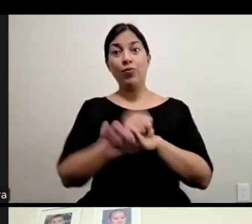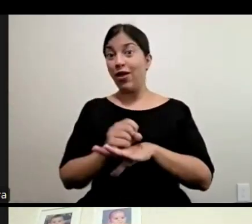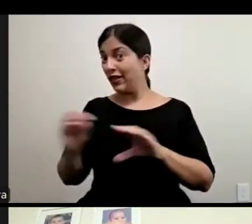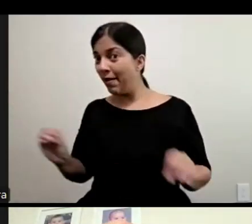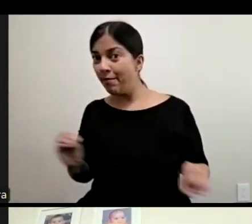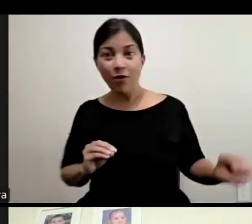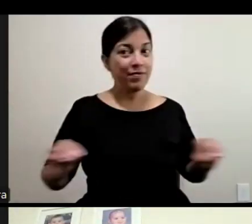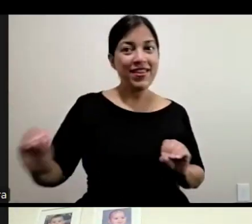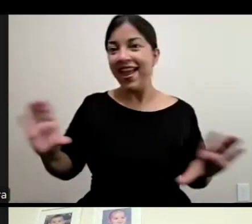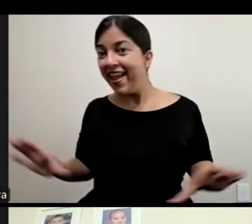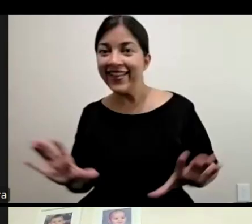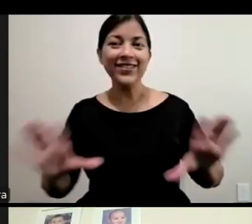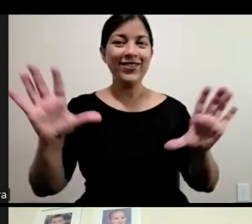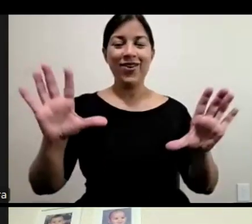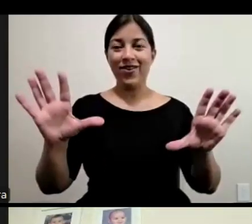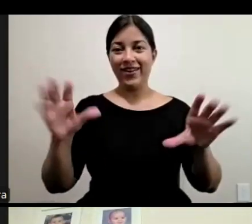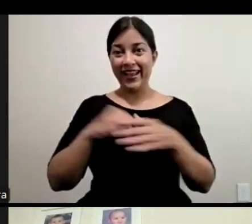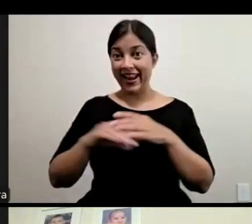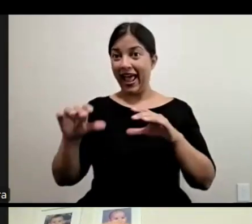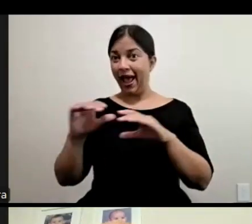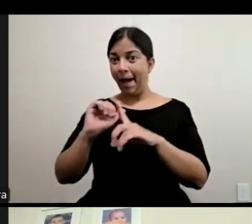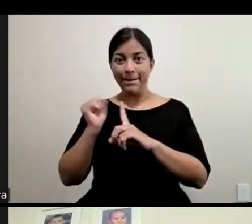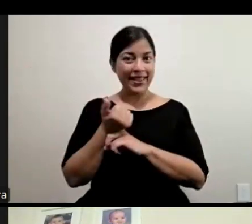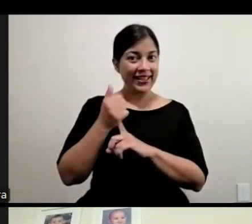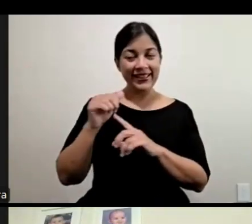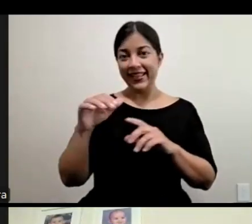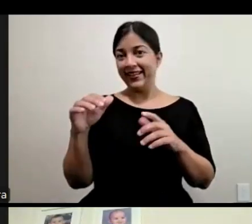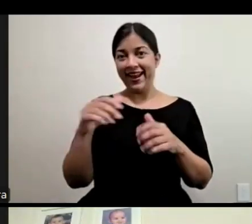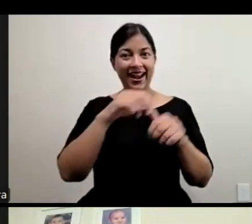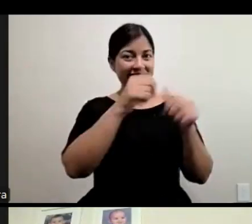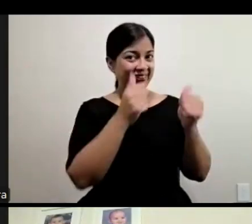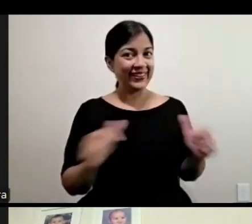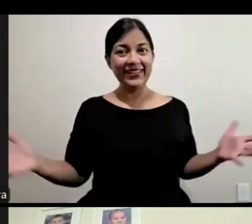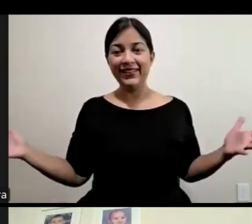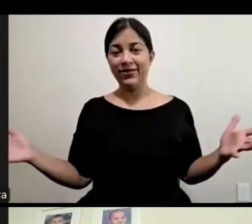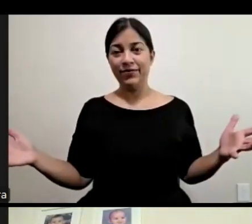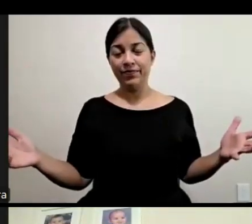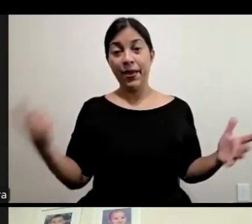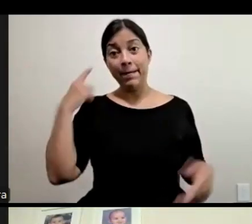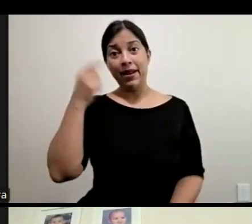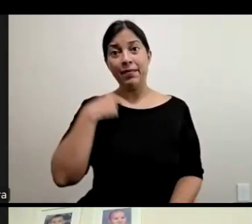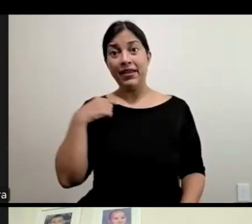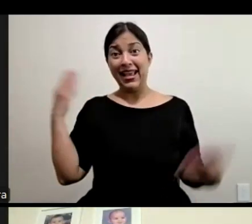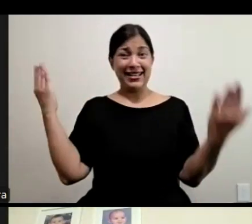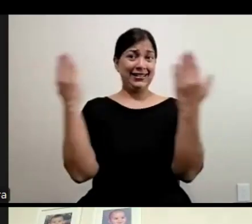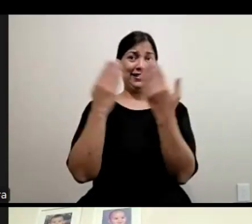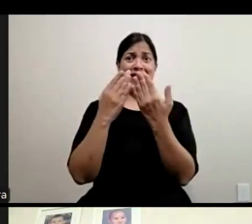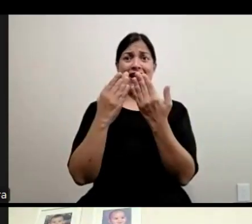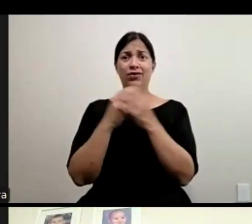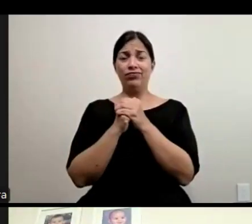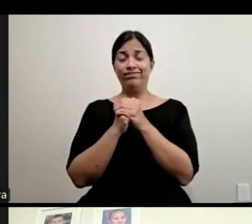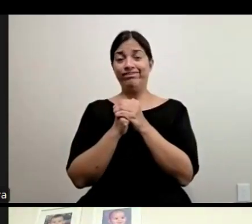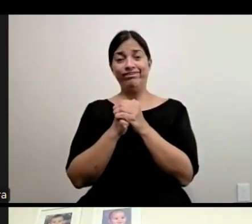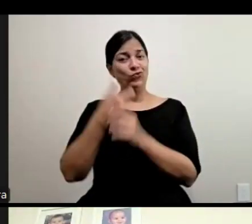estoy acostumbrado a estar en el ambiente artístico, entonces uno estar encerrado, para mí eso fue un trauma, y